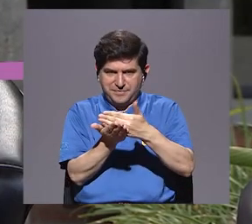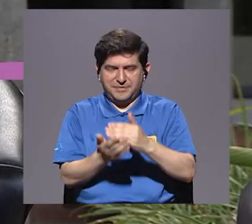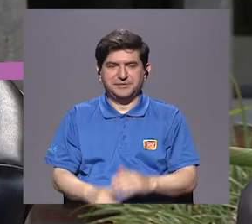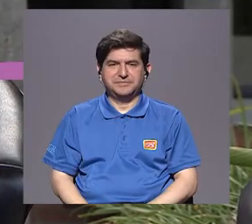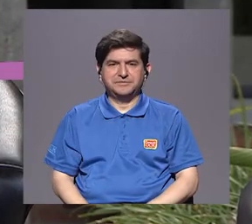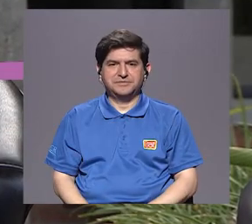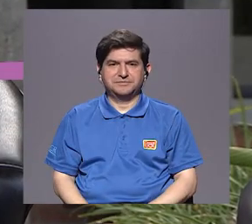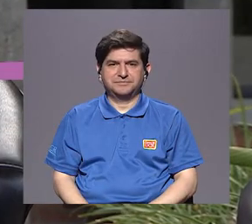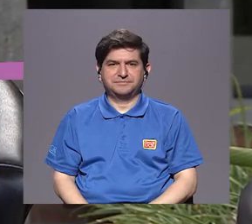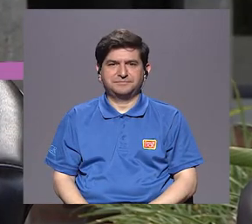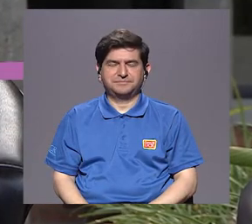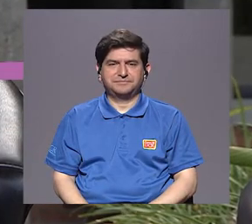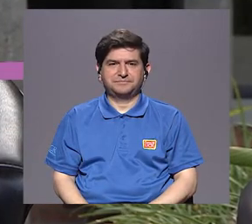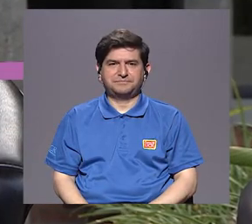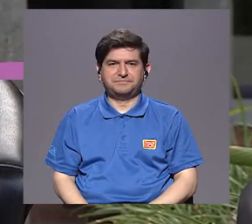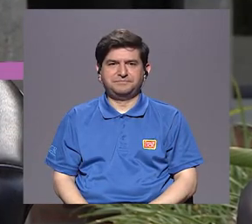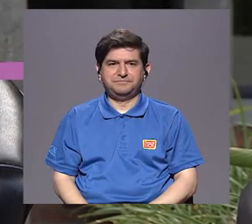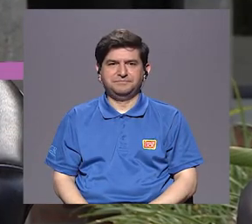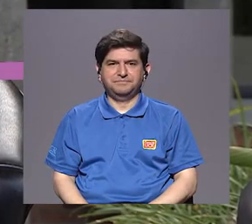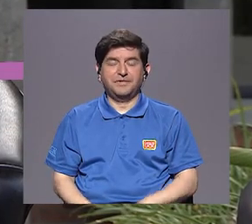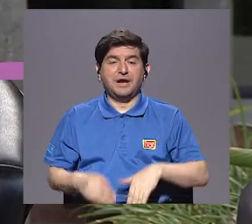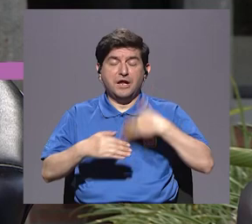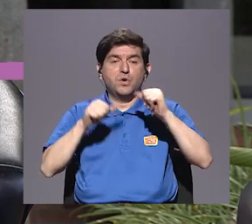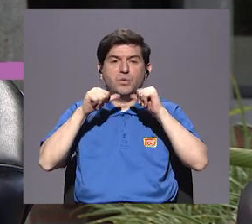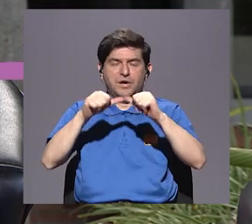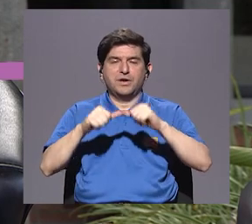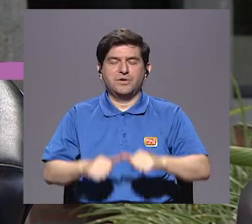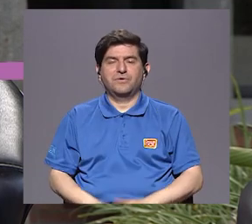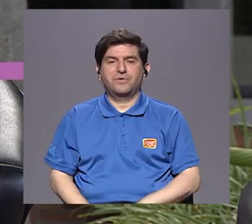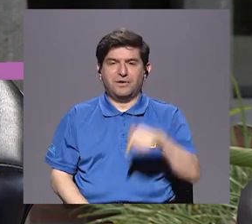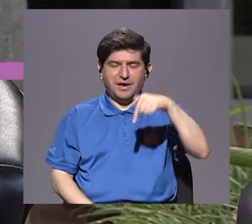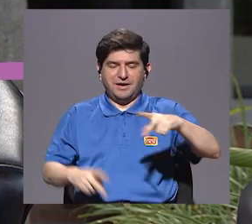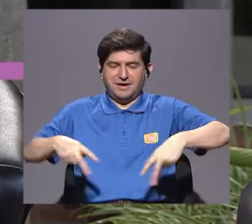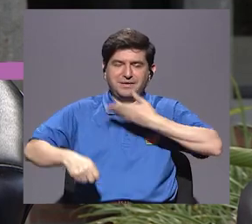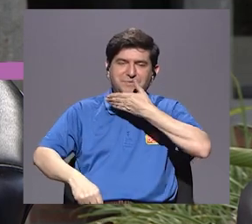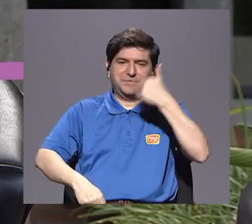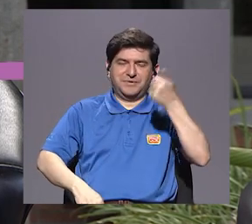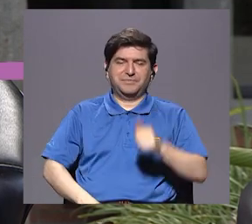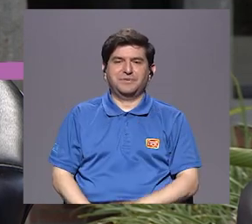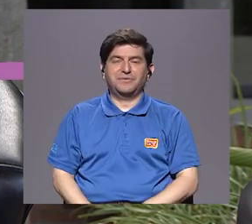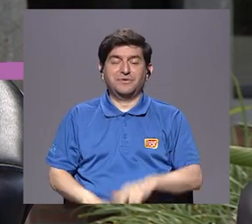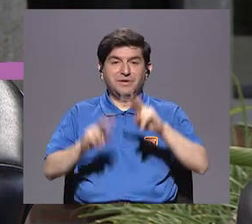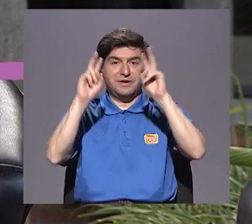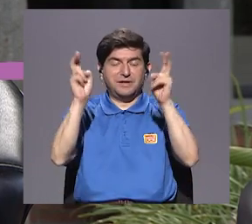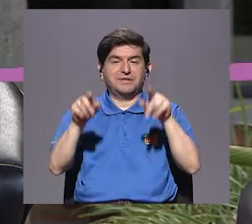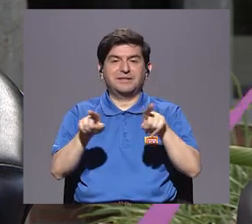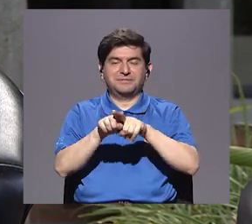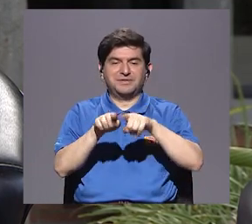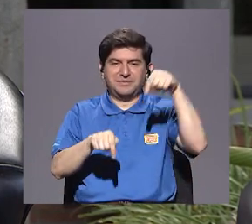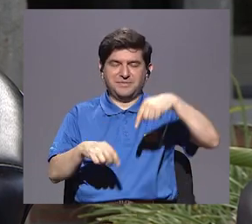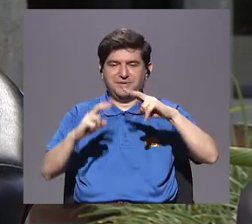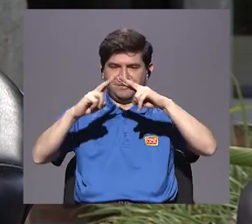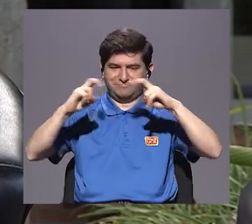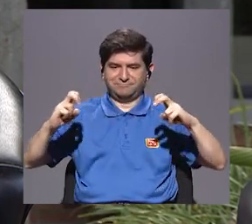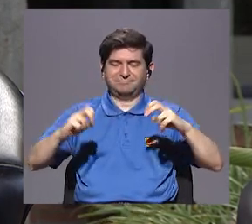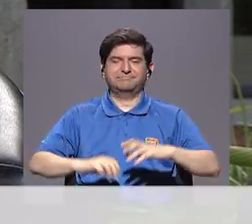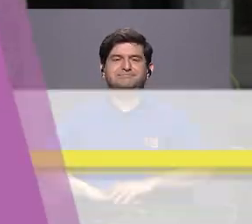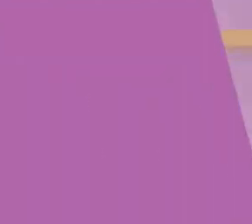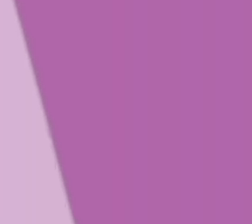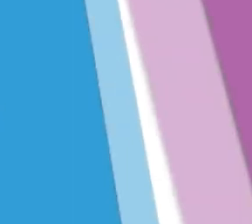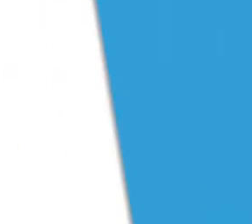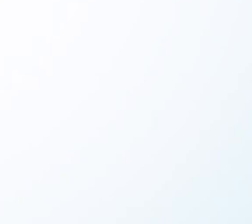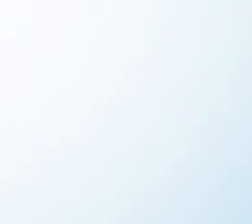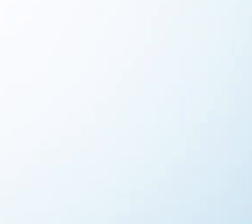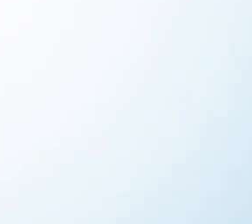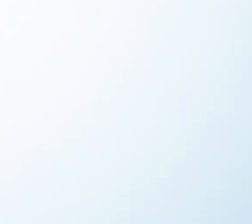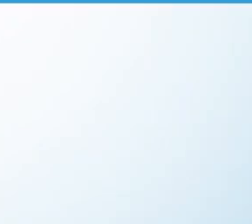pausa. Vamos a ir a un corte y ya regresamos con ustedes con más de Vivir Mejor y este tema que tenemos.